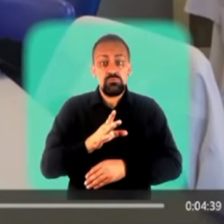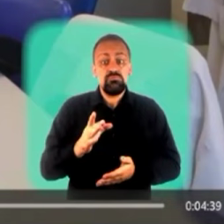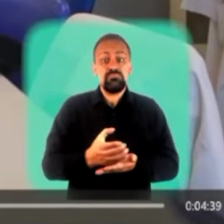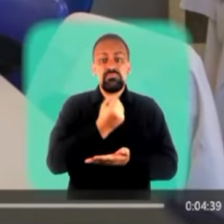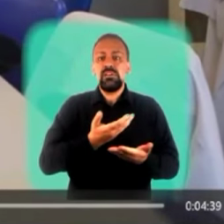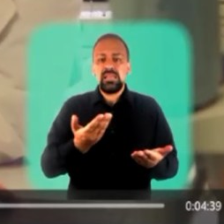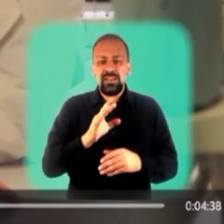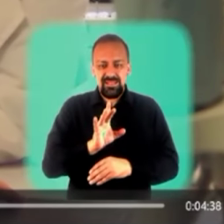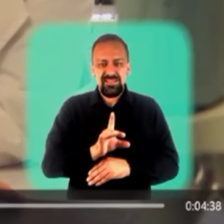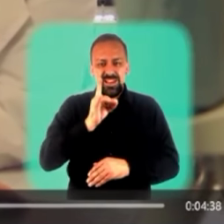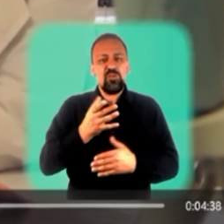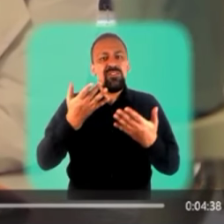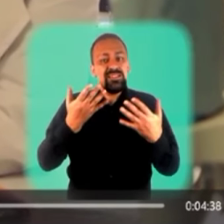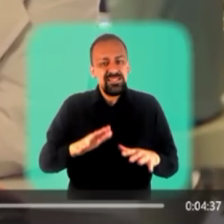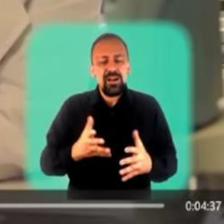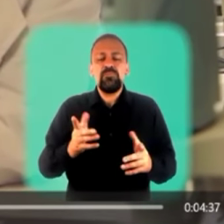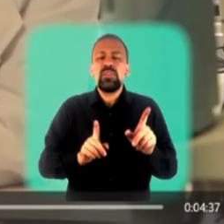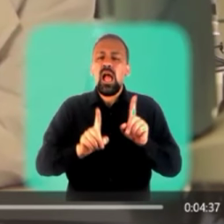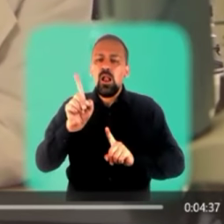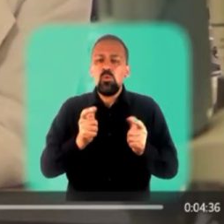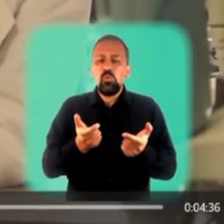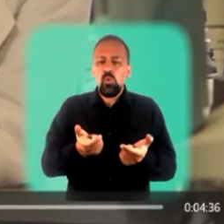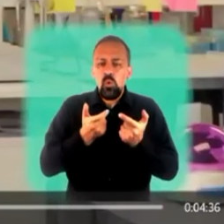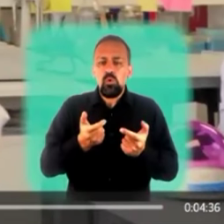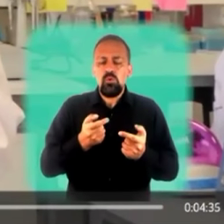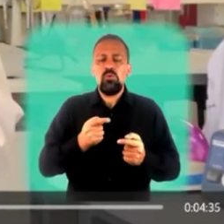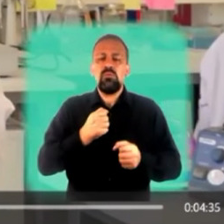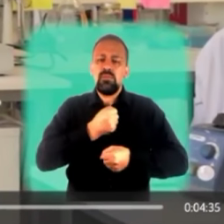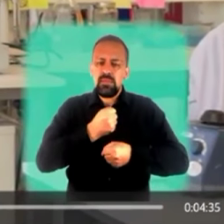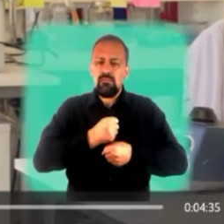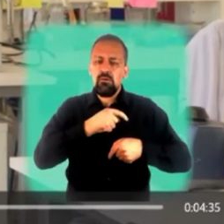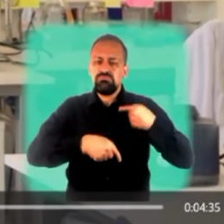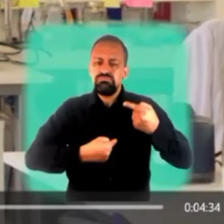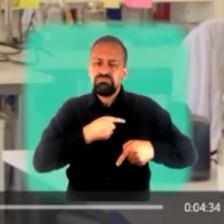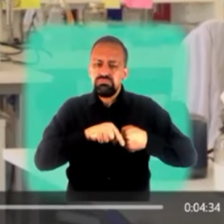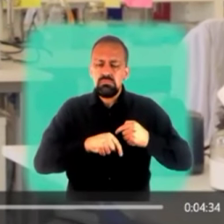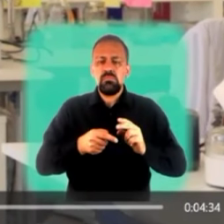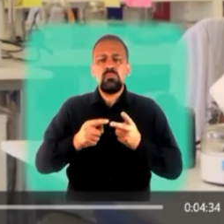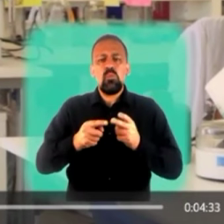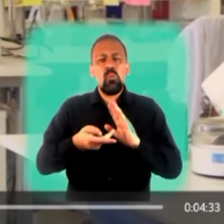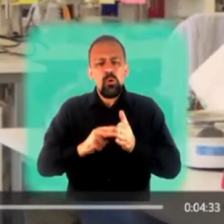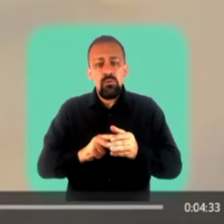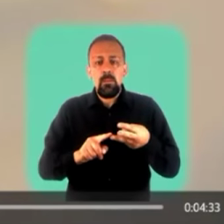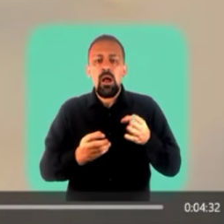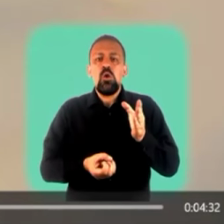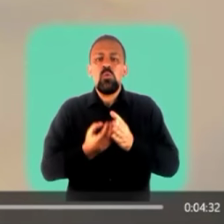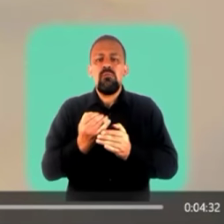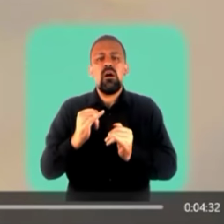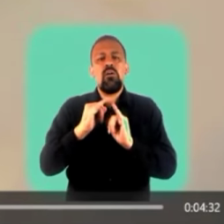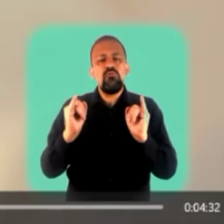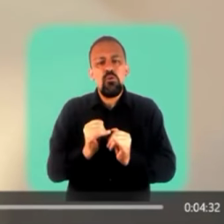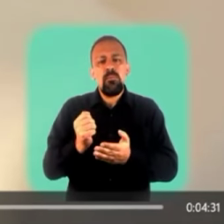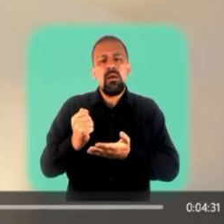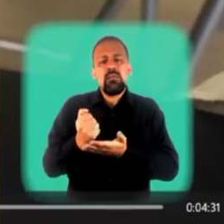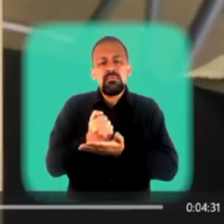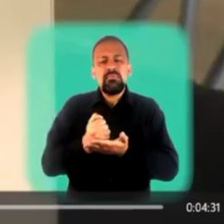nuestros logros figuran el descubrimiento de algunos reguladores de la función cardiovascular, sus alteraciones y nuevos métodos